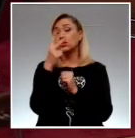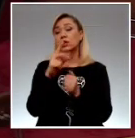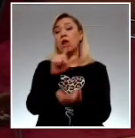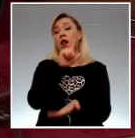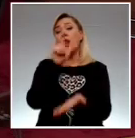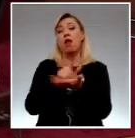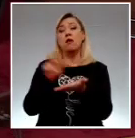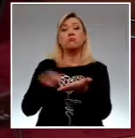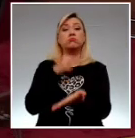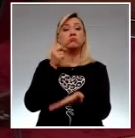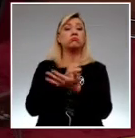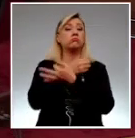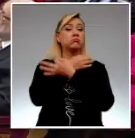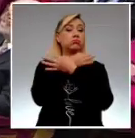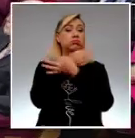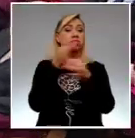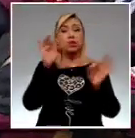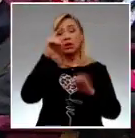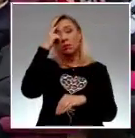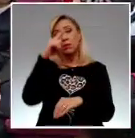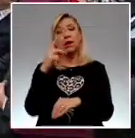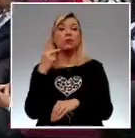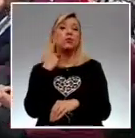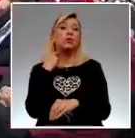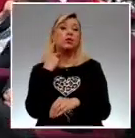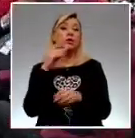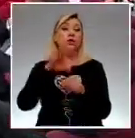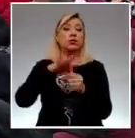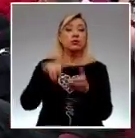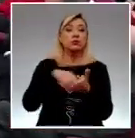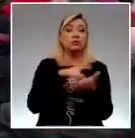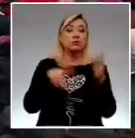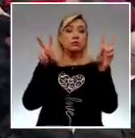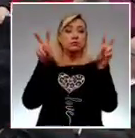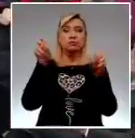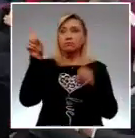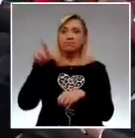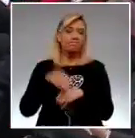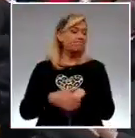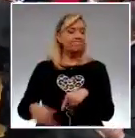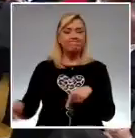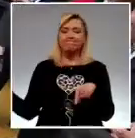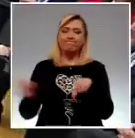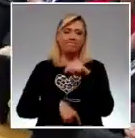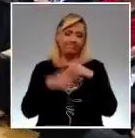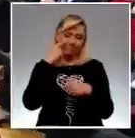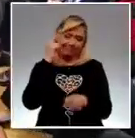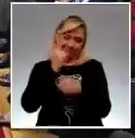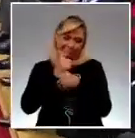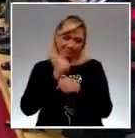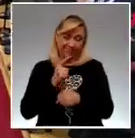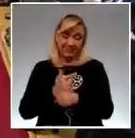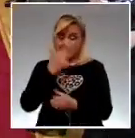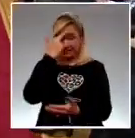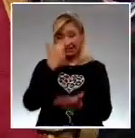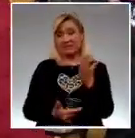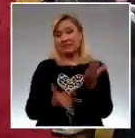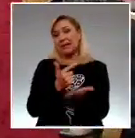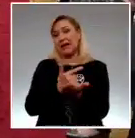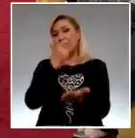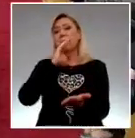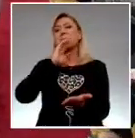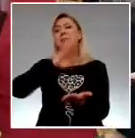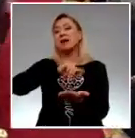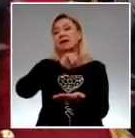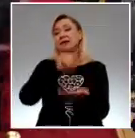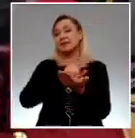materia político-electoral y que el Pleno invalidó por identificar violaciones graves en el procedimiento legislativo.